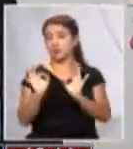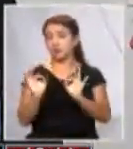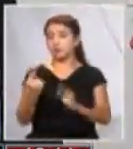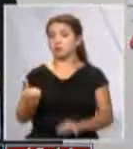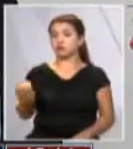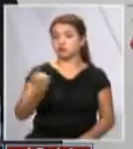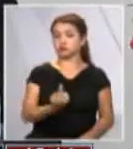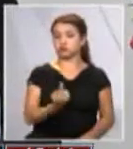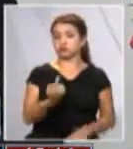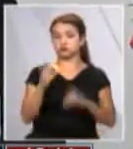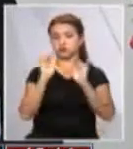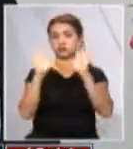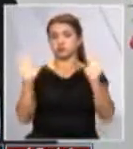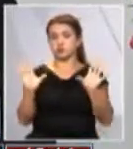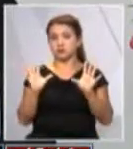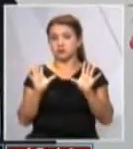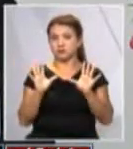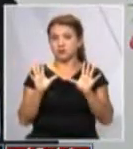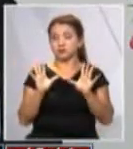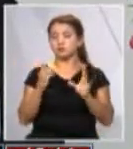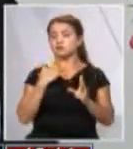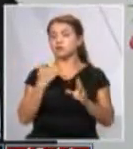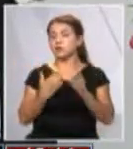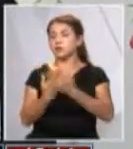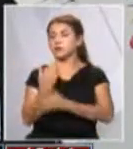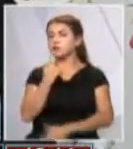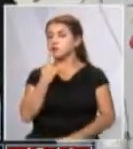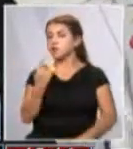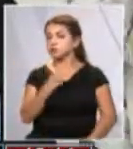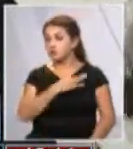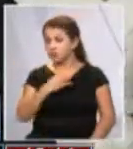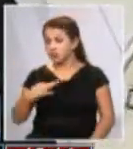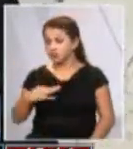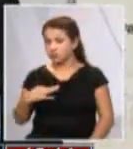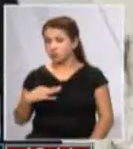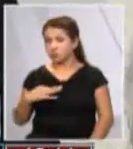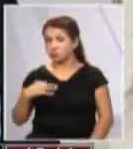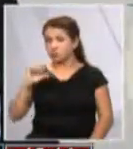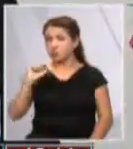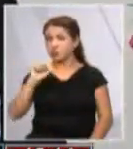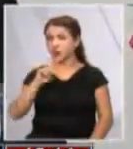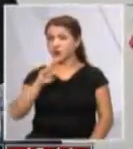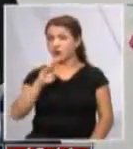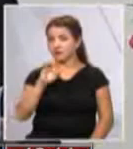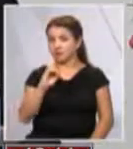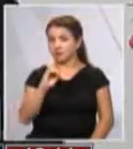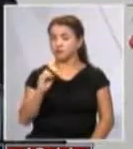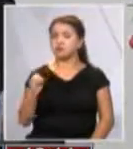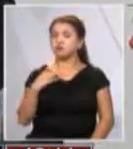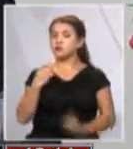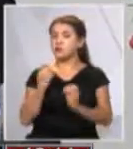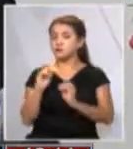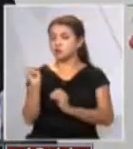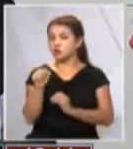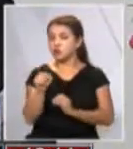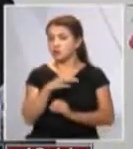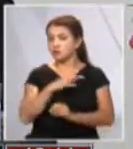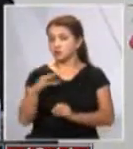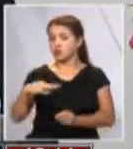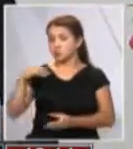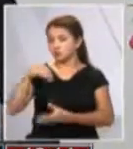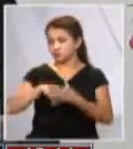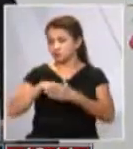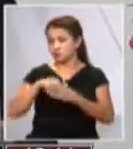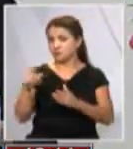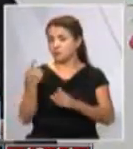llegada bastante sorpresiva. De hecho, durante la mañana le consultamos al ministro Álvaro Elizalde acerca de la ausencia que se estaba ya anunciando durante